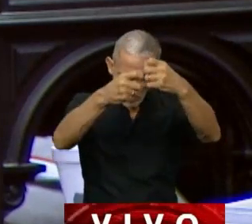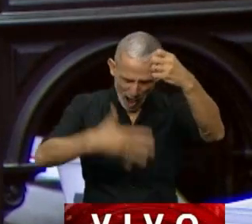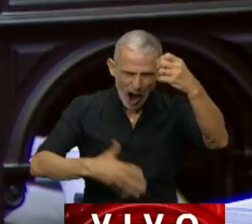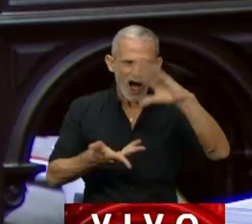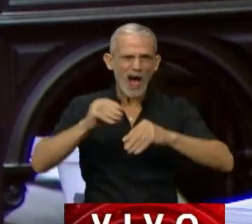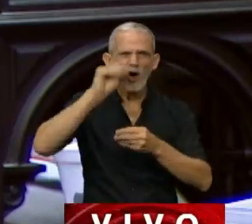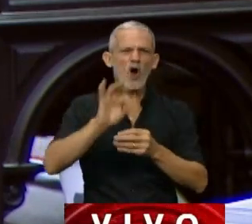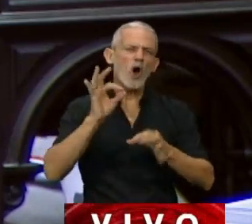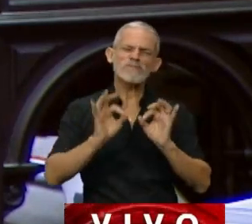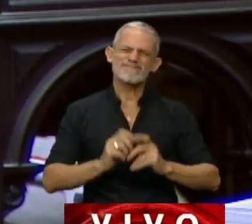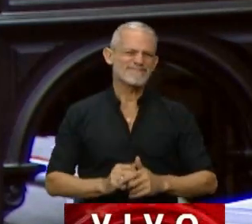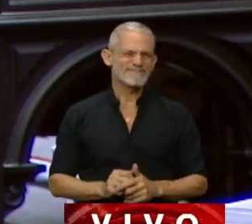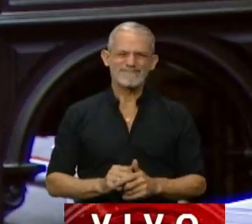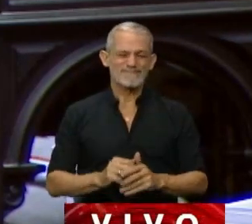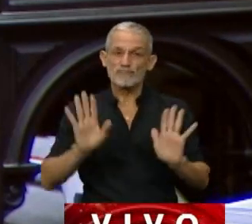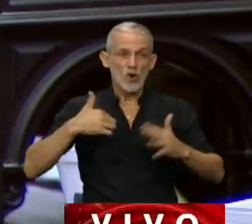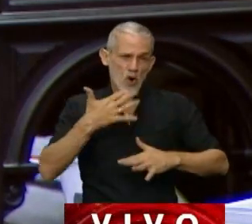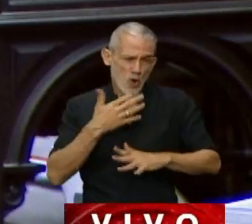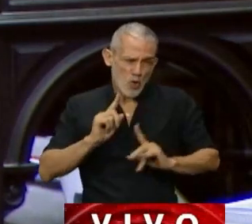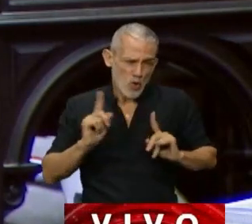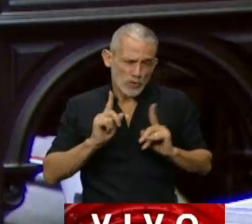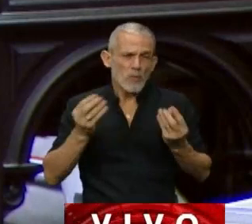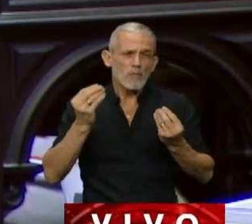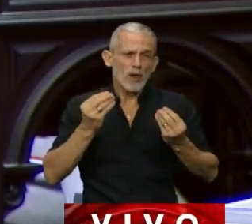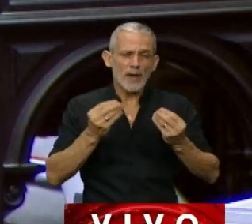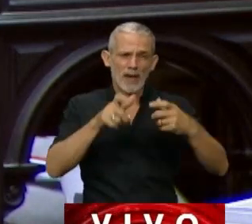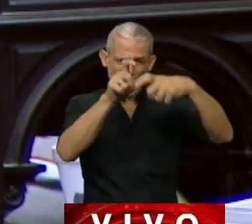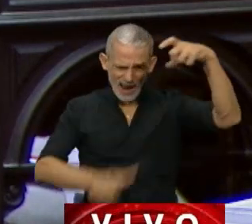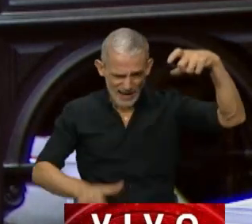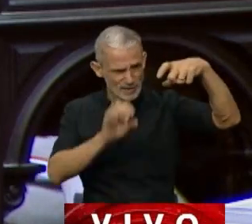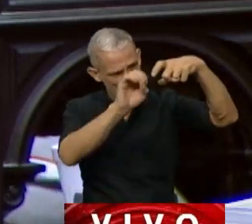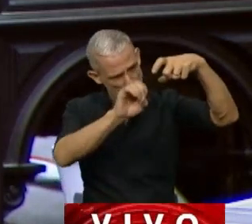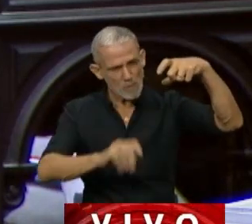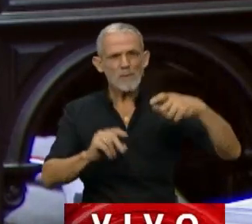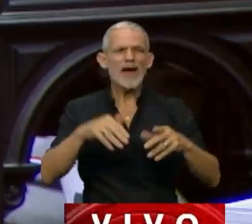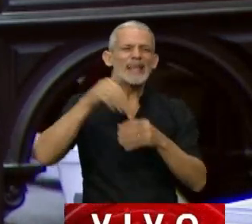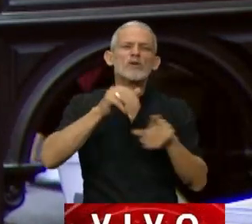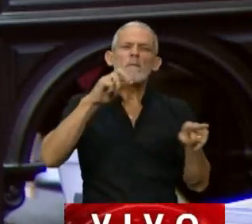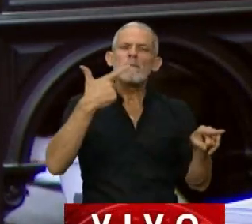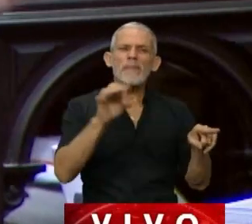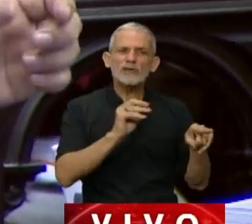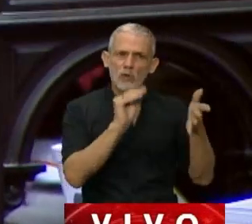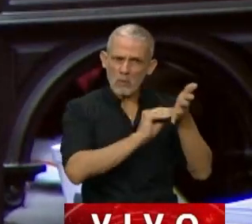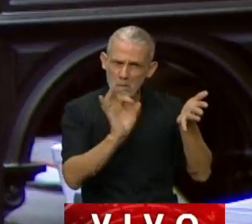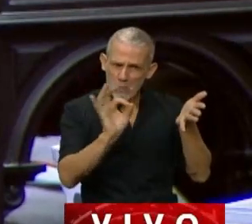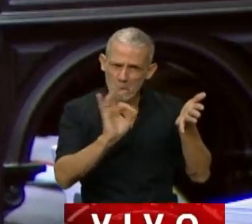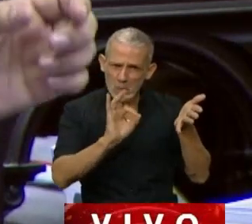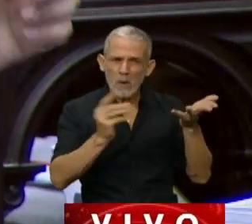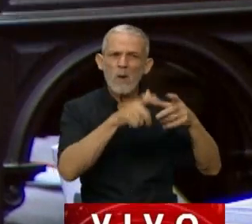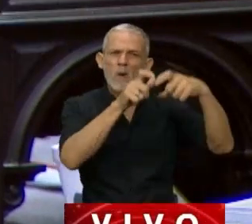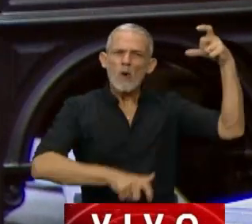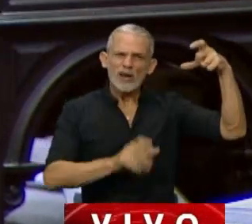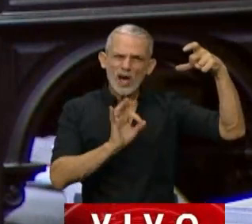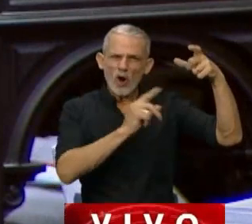votar la lista completa. No entendemos por qué en la lista, cuando se eligen las elecciones PASO, no figura la